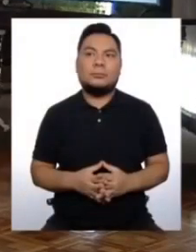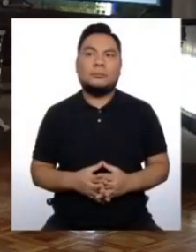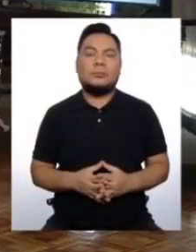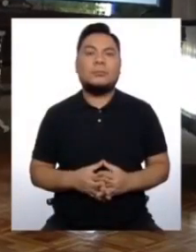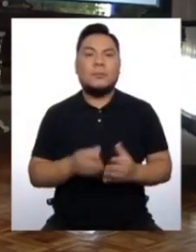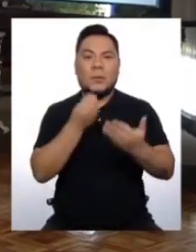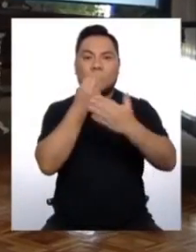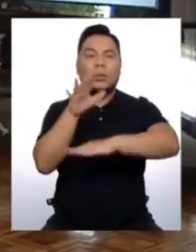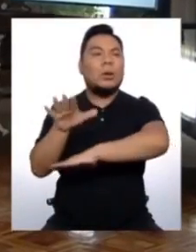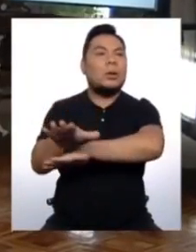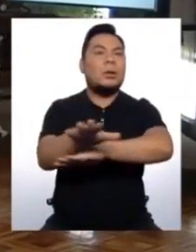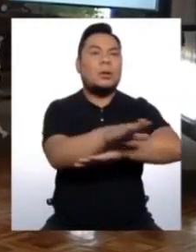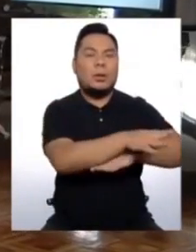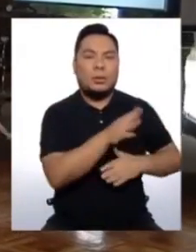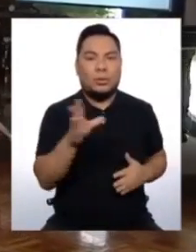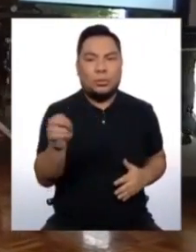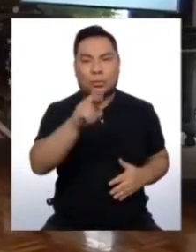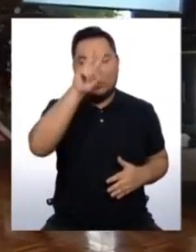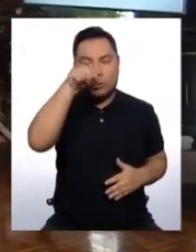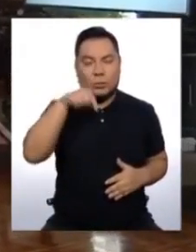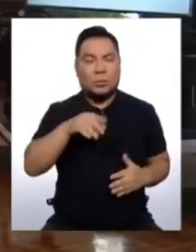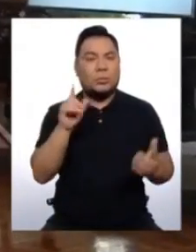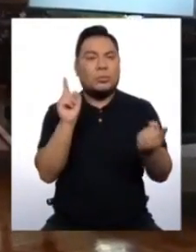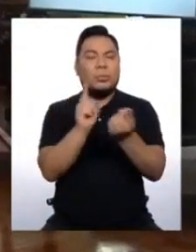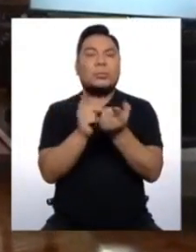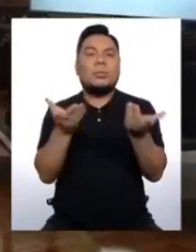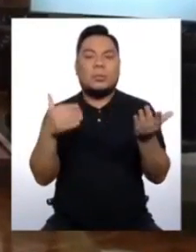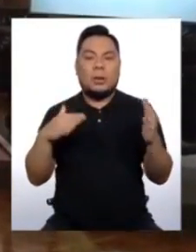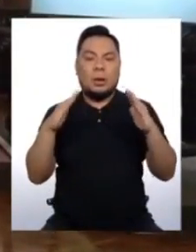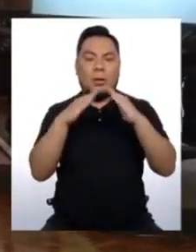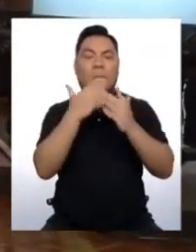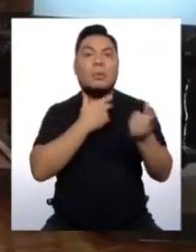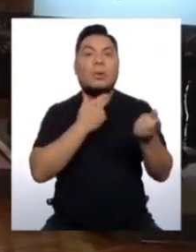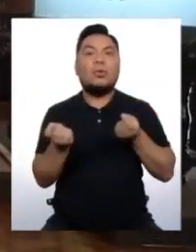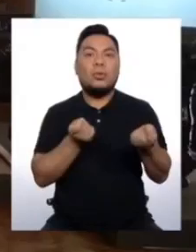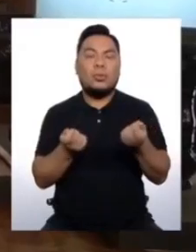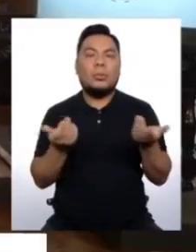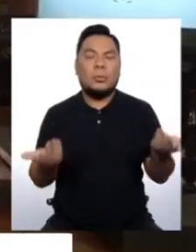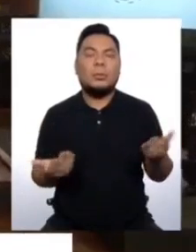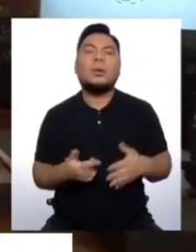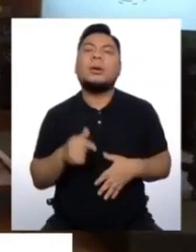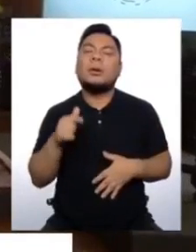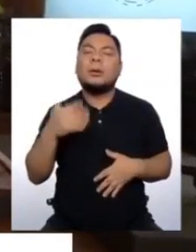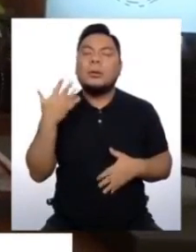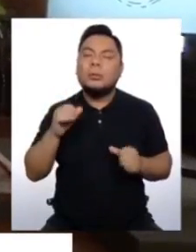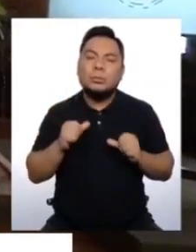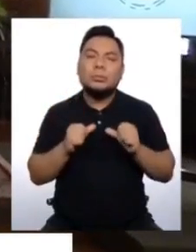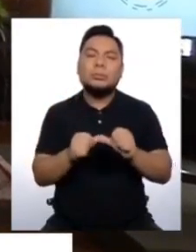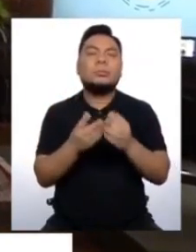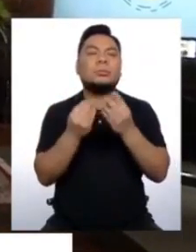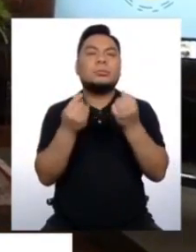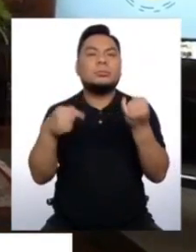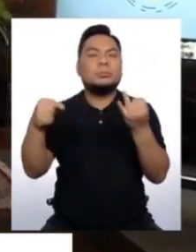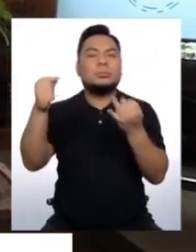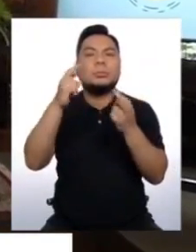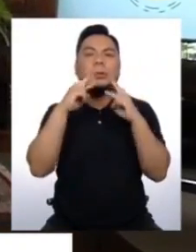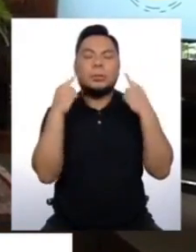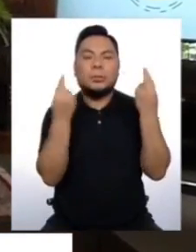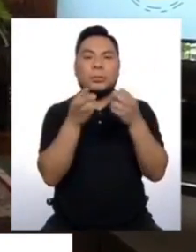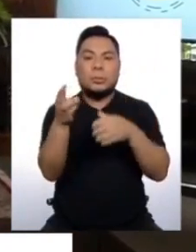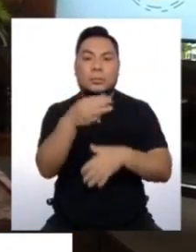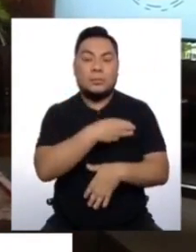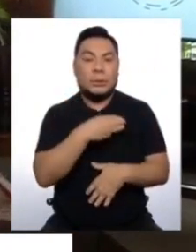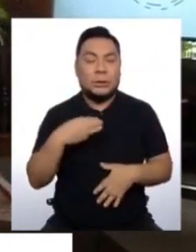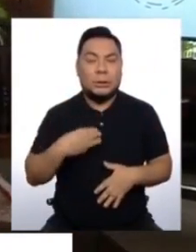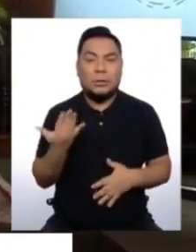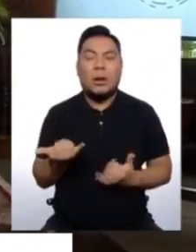Muy buenas tardes a todo el país. Esta es una transmisión en vivo desde Palacio de Gobierno. Luego de sostener una serie de reuniones con ministros de